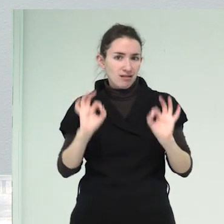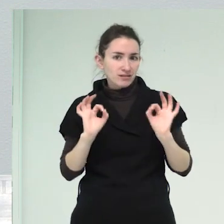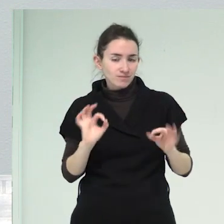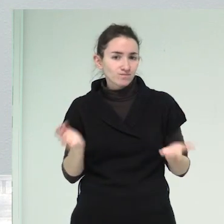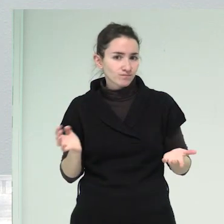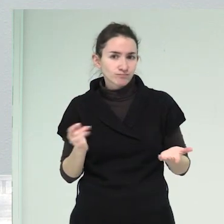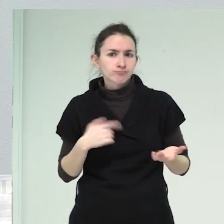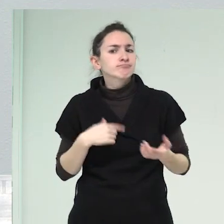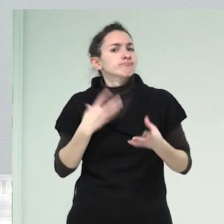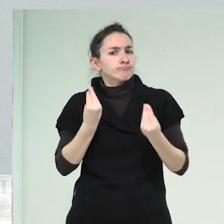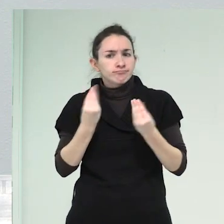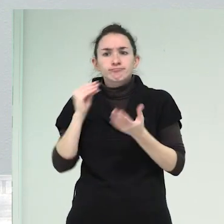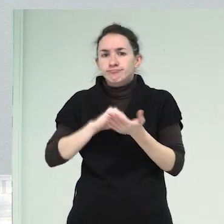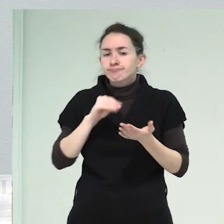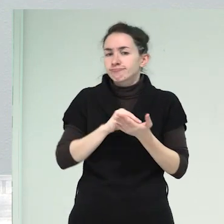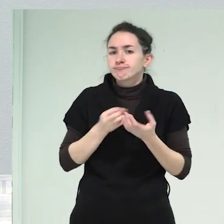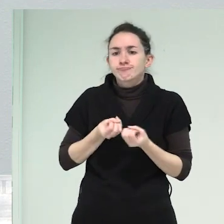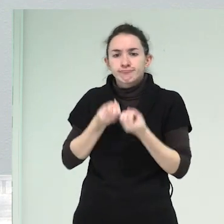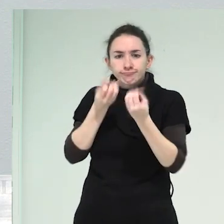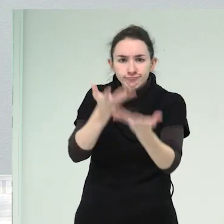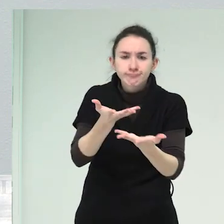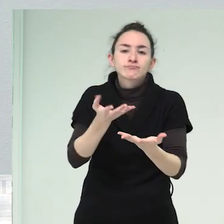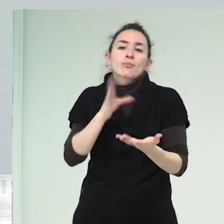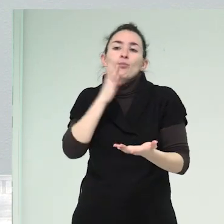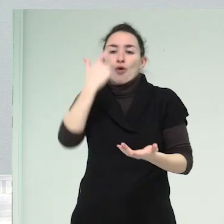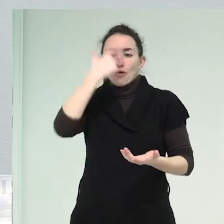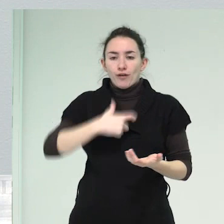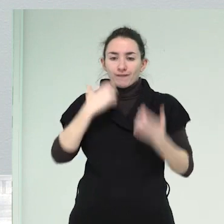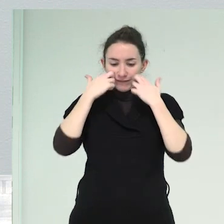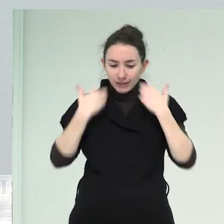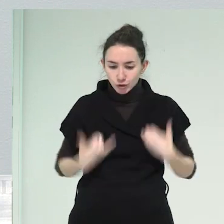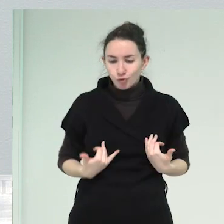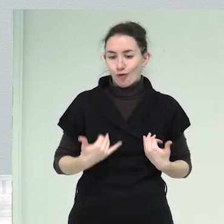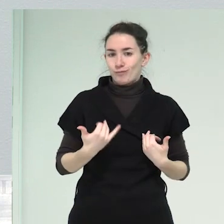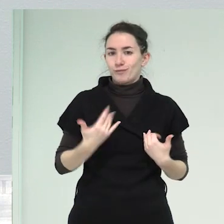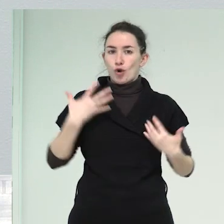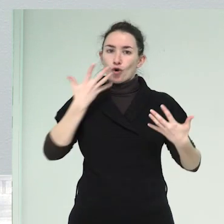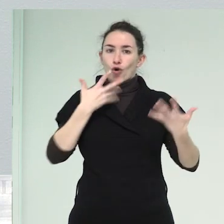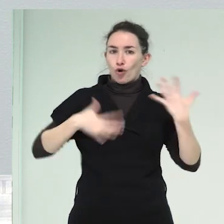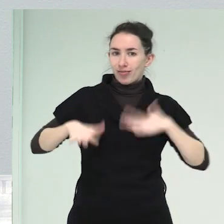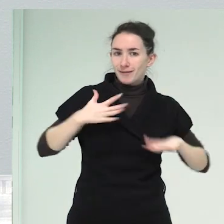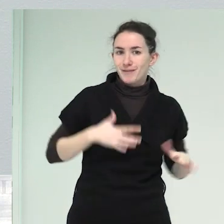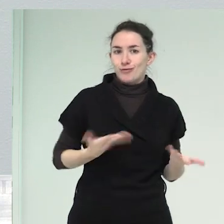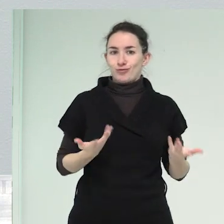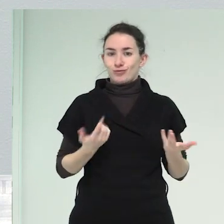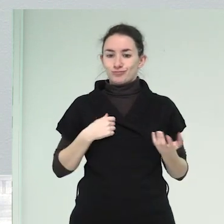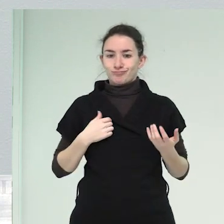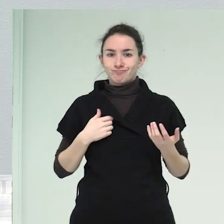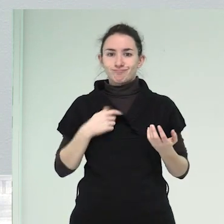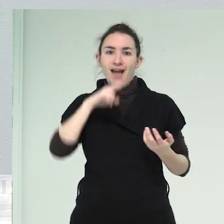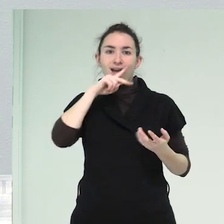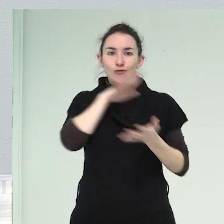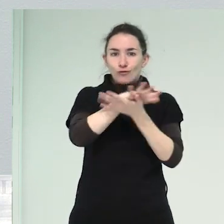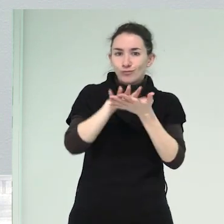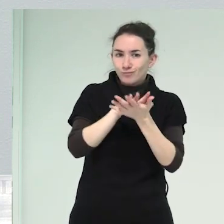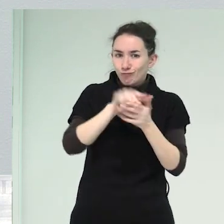manifestaciones, sea por mi físico, sea por mis conocimientos, sea por la forma en que hablo, que me he visto, etc.